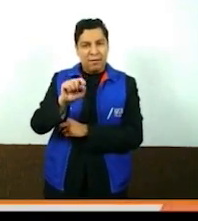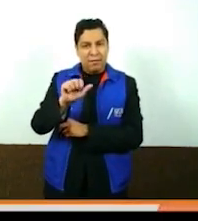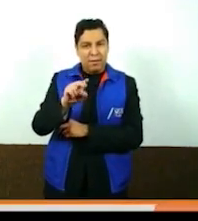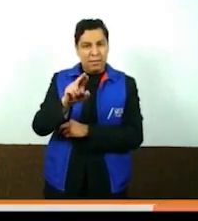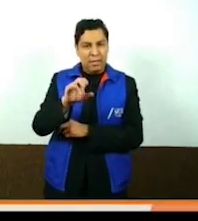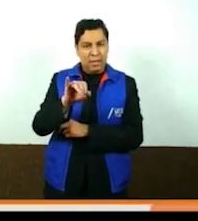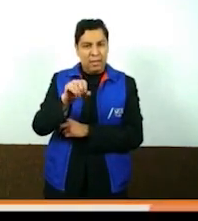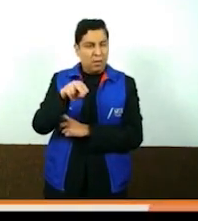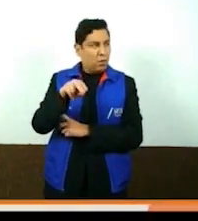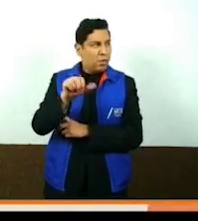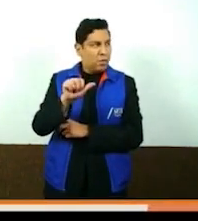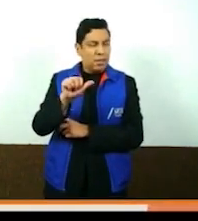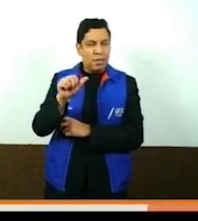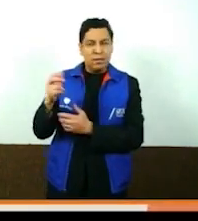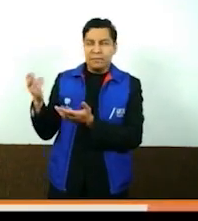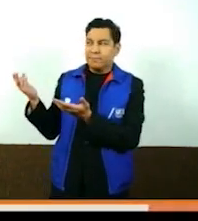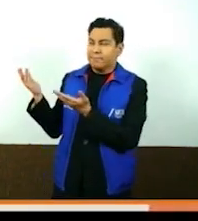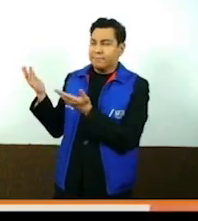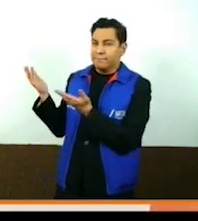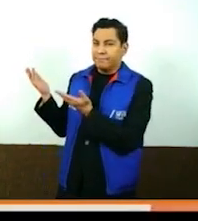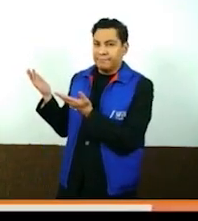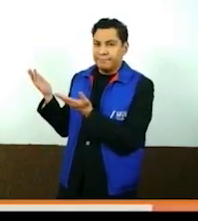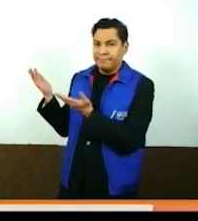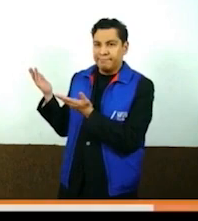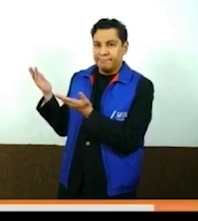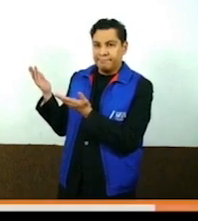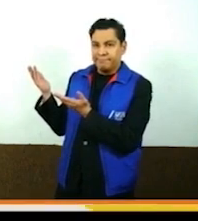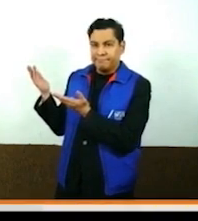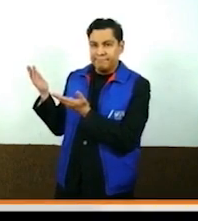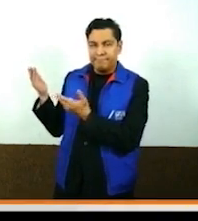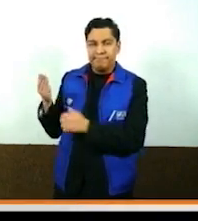Alma Taurina Trinidad González.